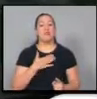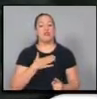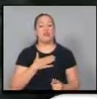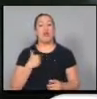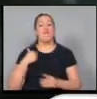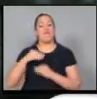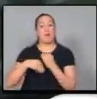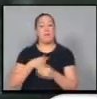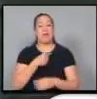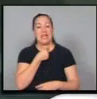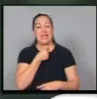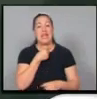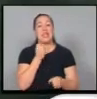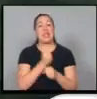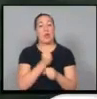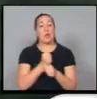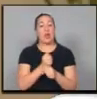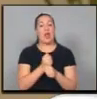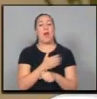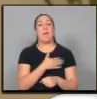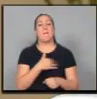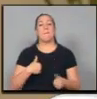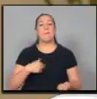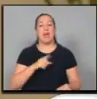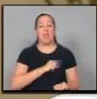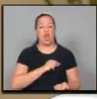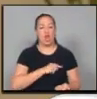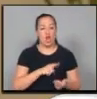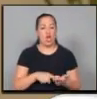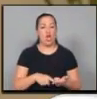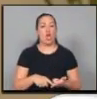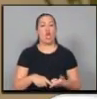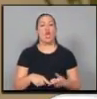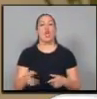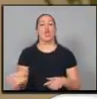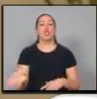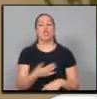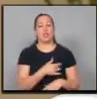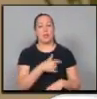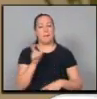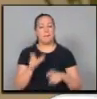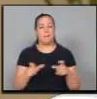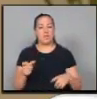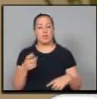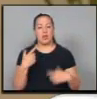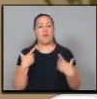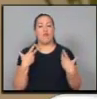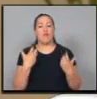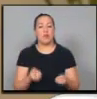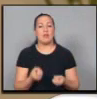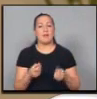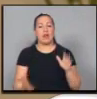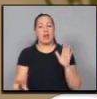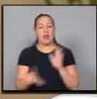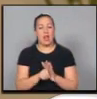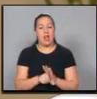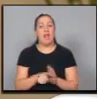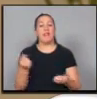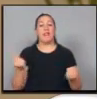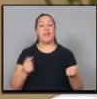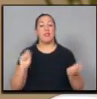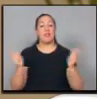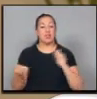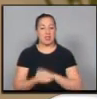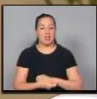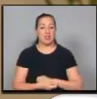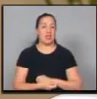Todo este trabajo que hicieron las Madres del Dolor y todos los actores sociales que intervinieron en esta fuerza para que la ley de tránsito cambie, no